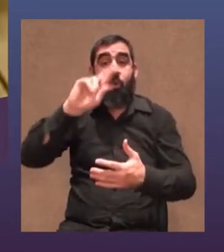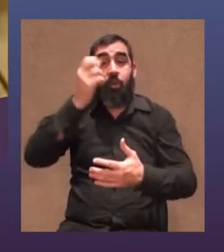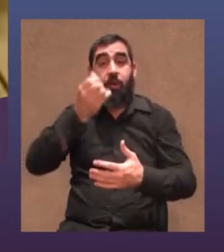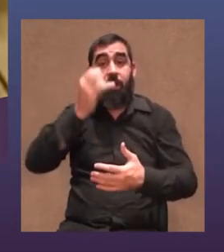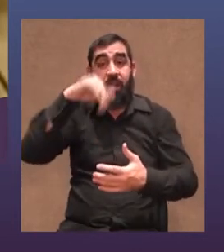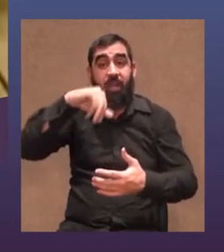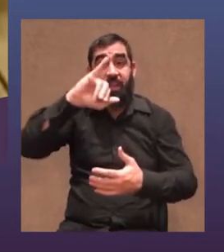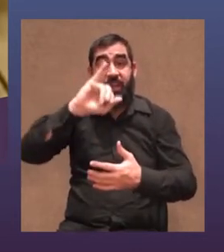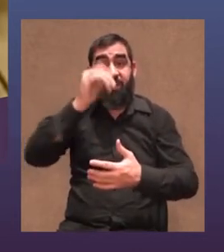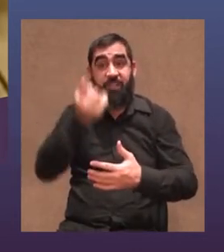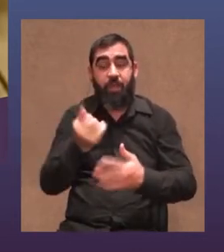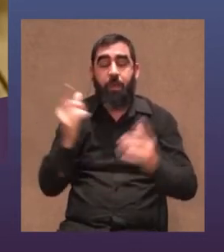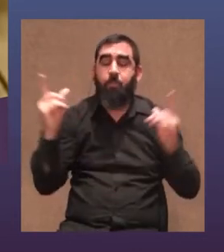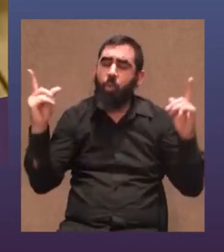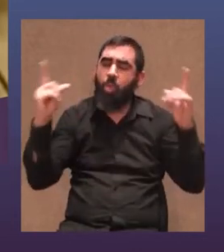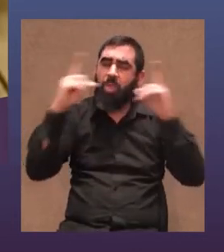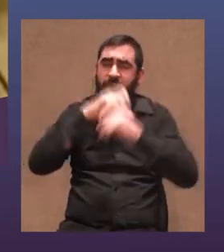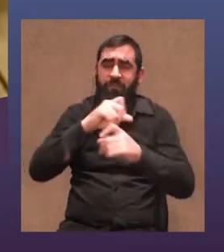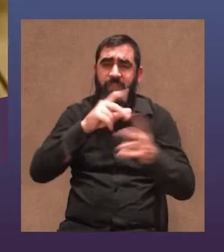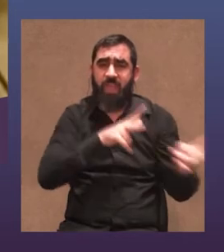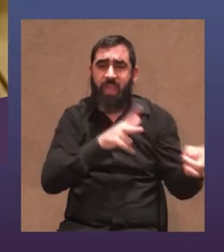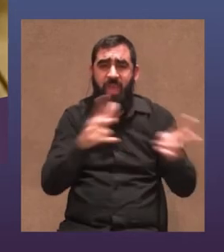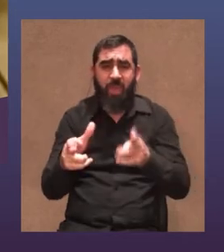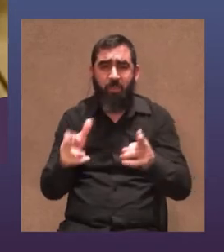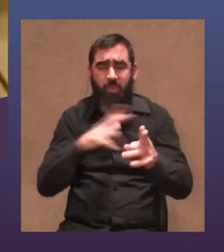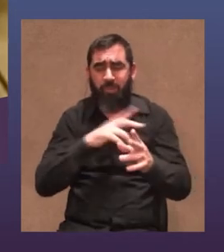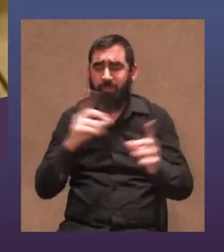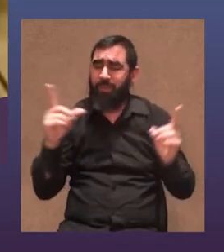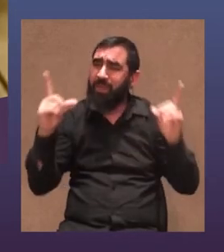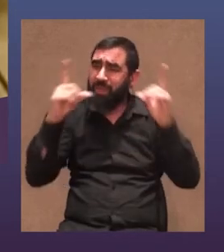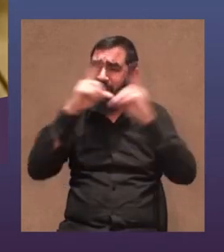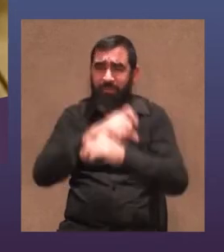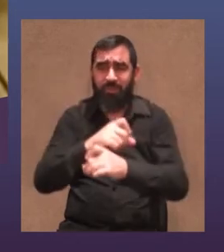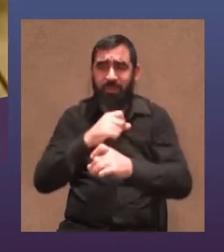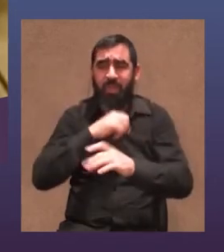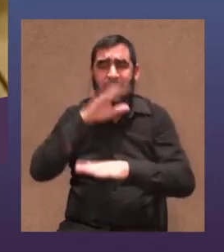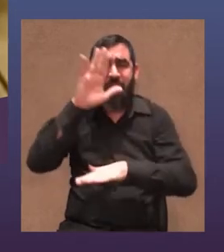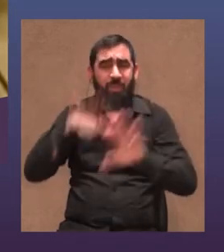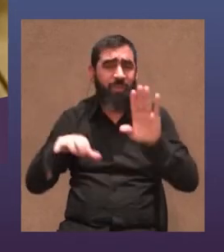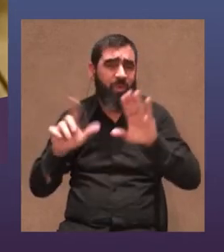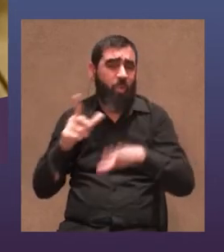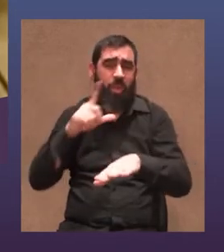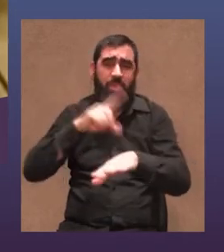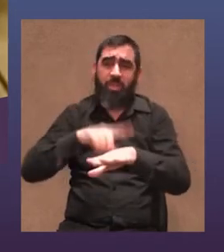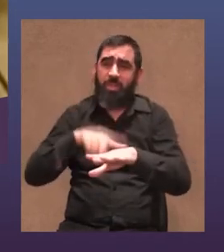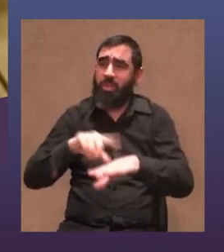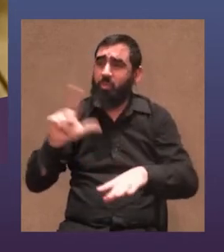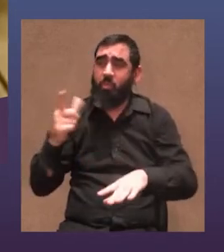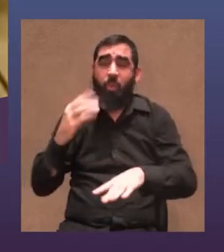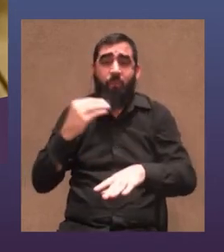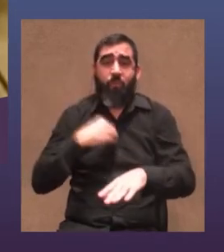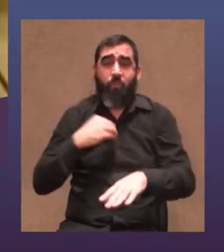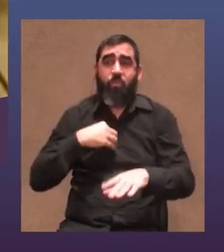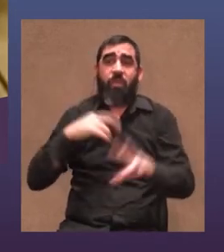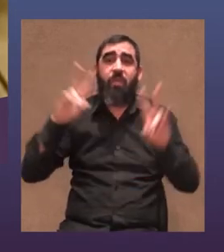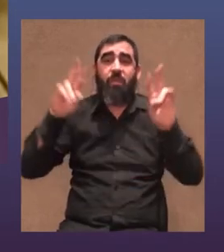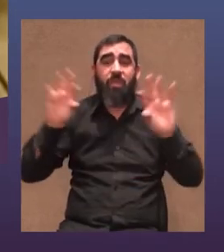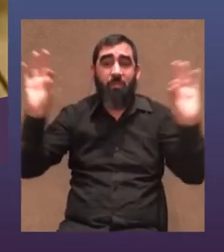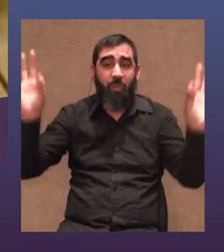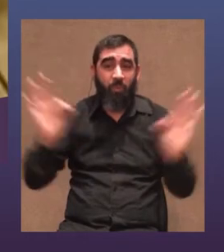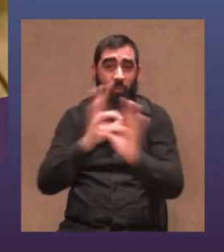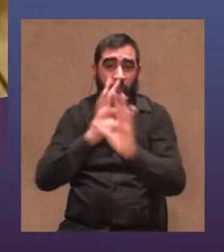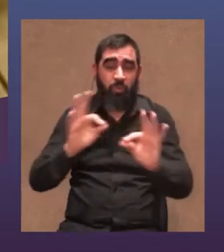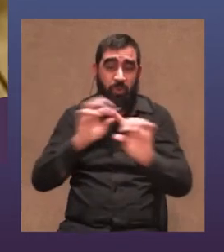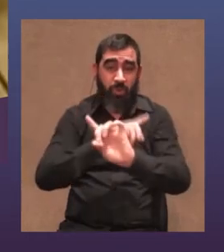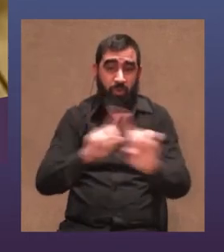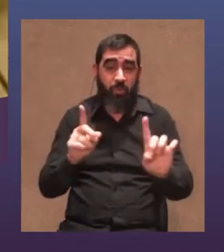muy difícil que a nadie se le ocurría tener tiempo, voluntad o espacio para la música.